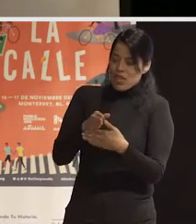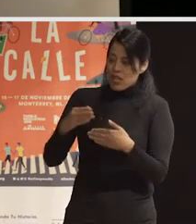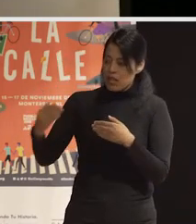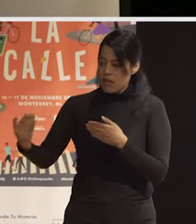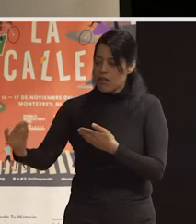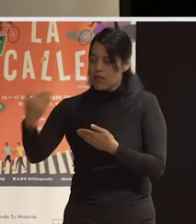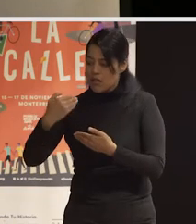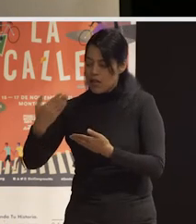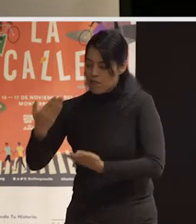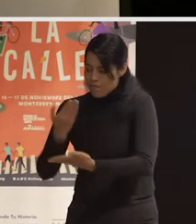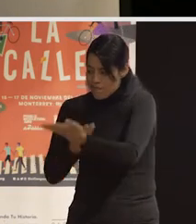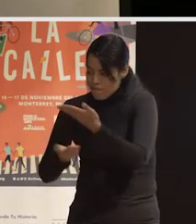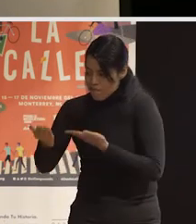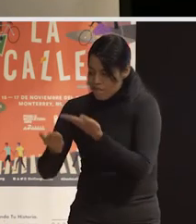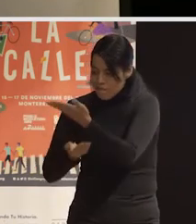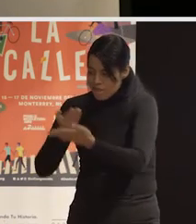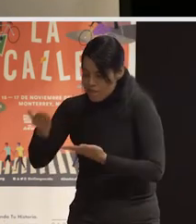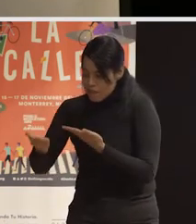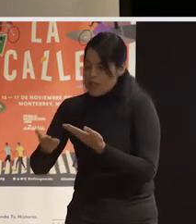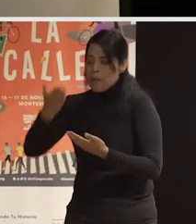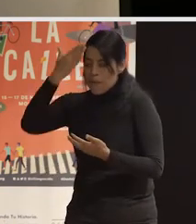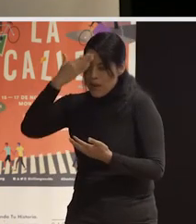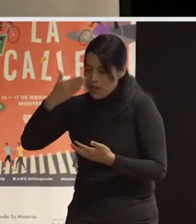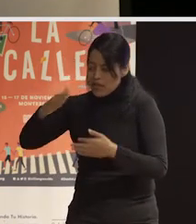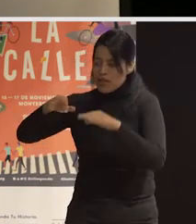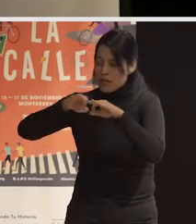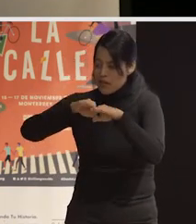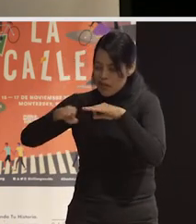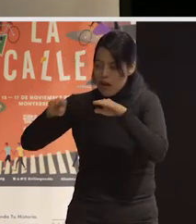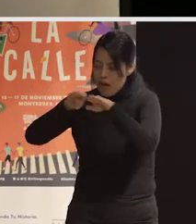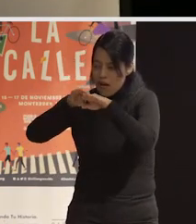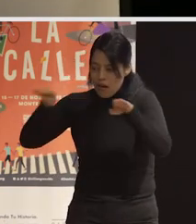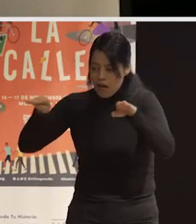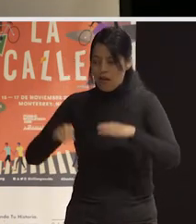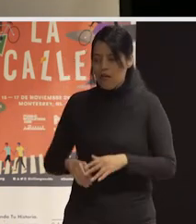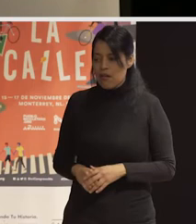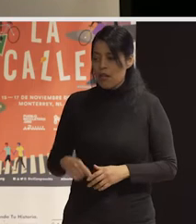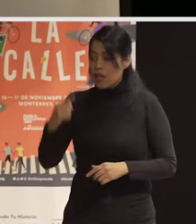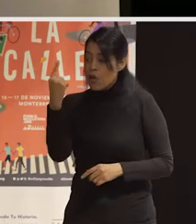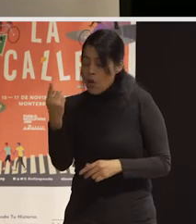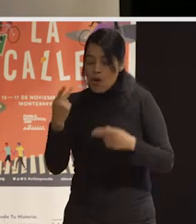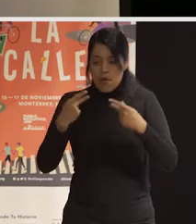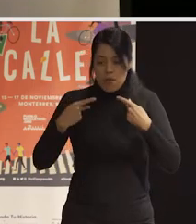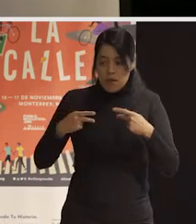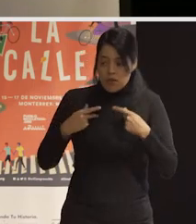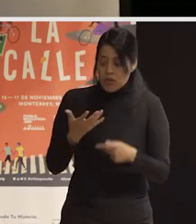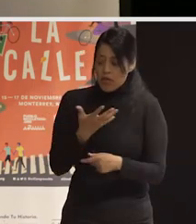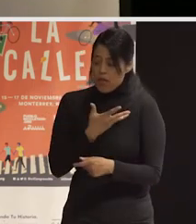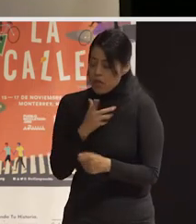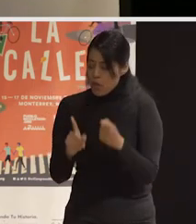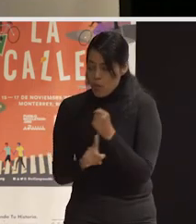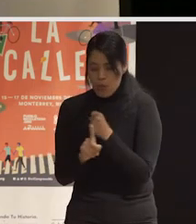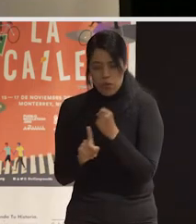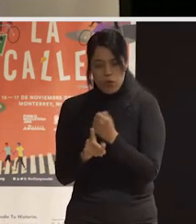cuenta también de esa intersección alidad que puede ser este que una persona tiene un problema